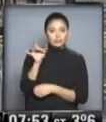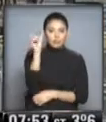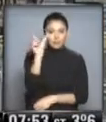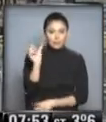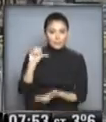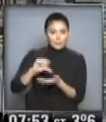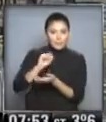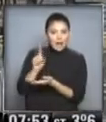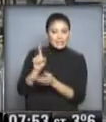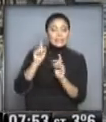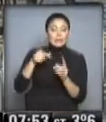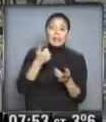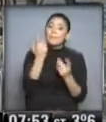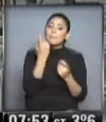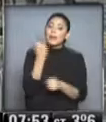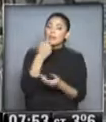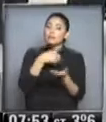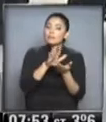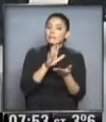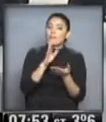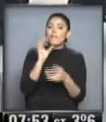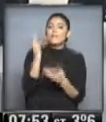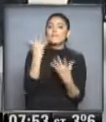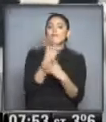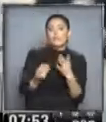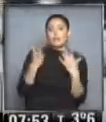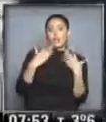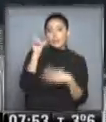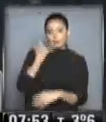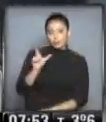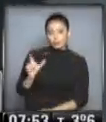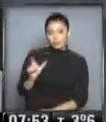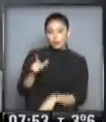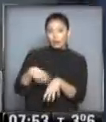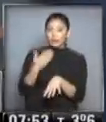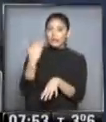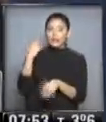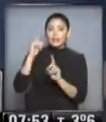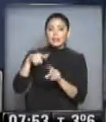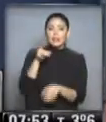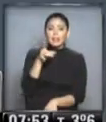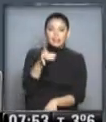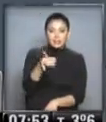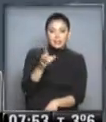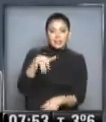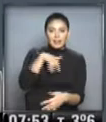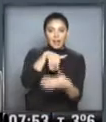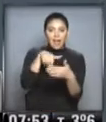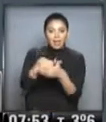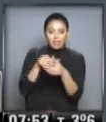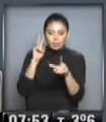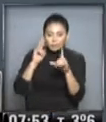país y descartaría en principio un error humano horas atrás se llevaron a cabo tanto en trenes comunicaciones